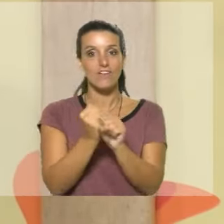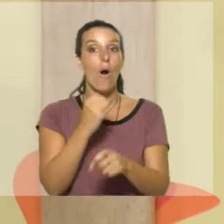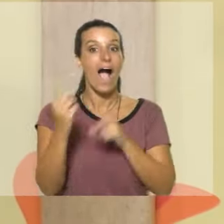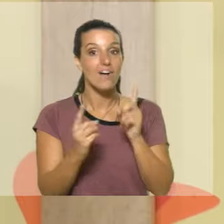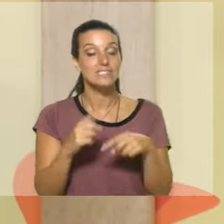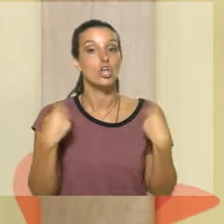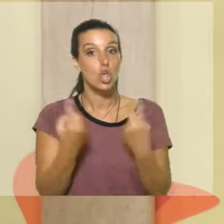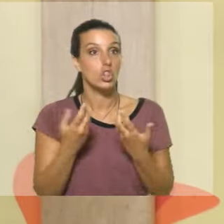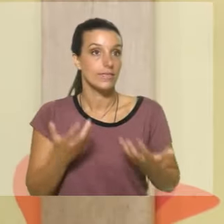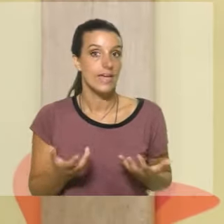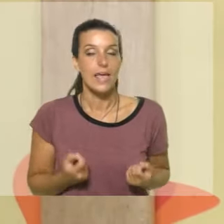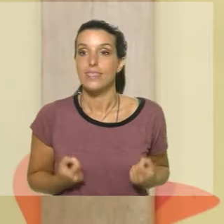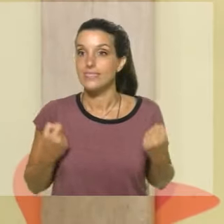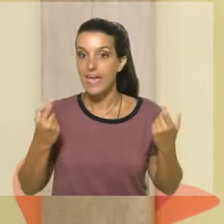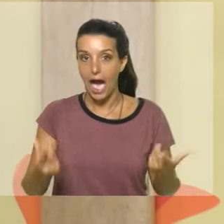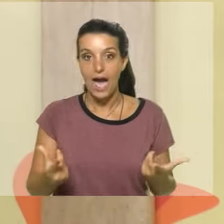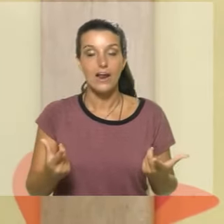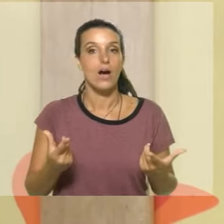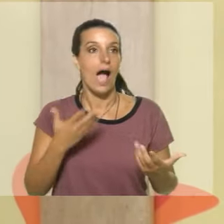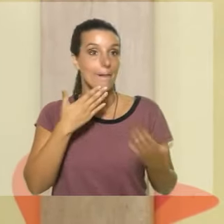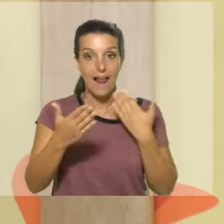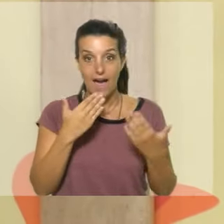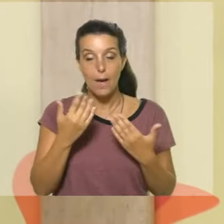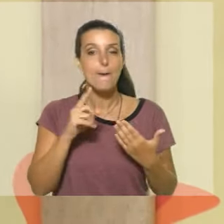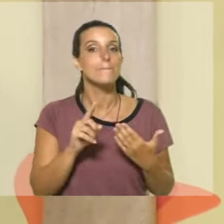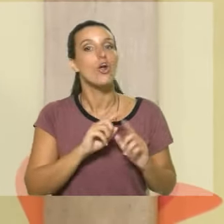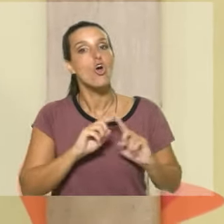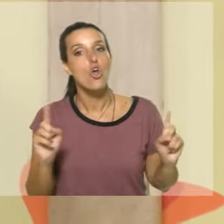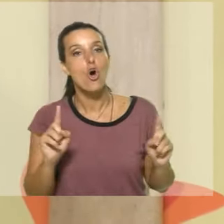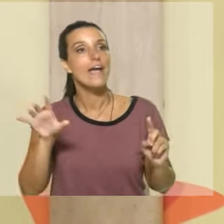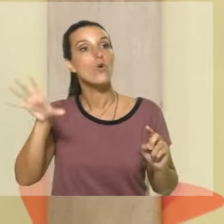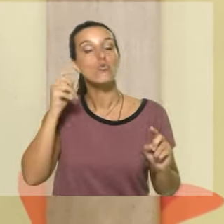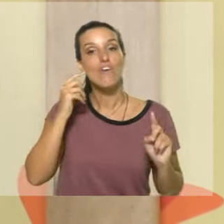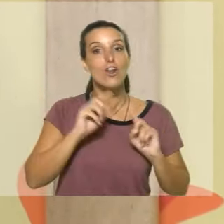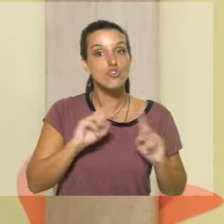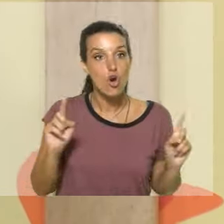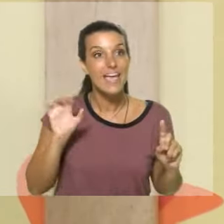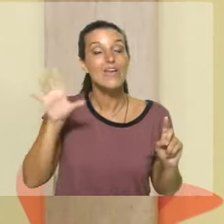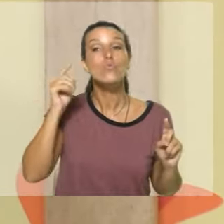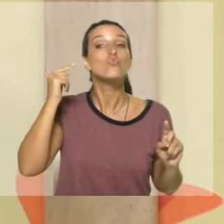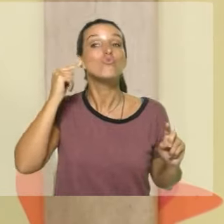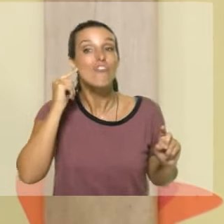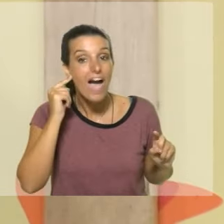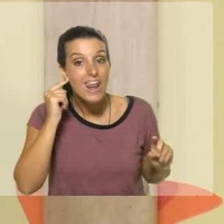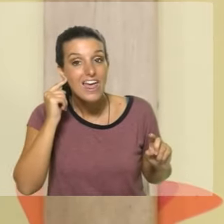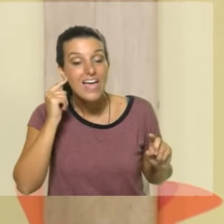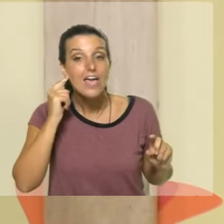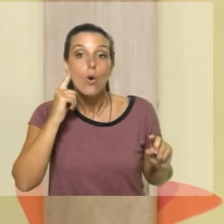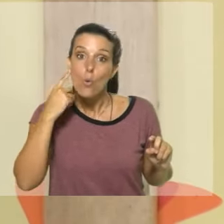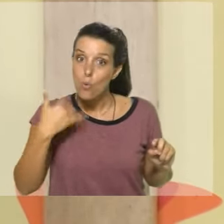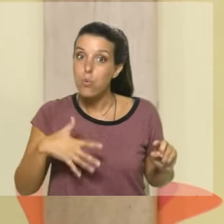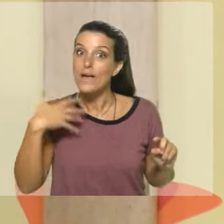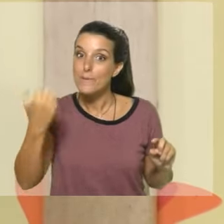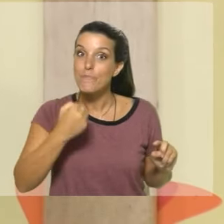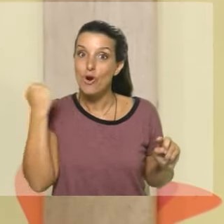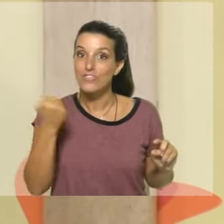estamos dispuestos a dar o sea hablar pero no estamos dispuestos a escuchar el Escuchar es un trabajo es un esfuerzo y